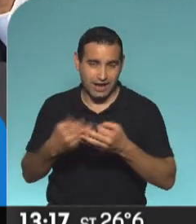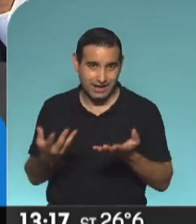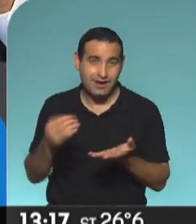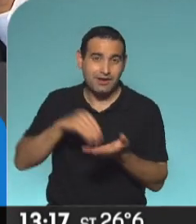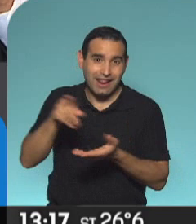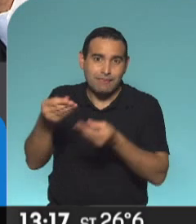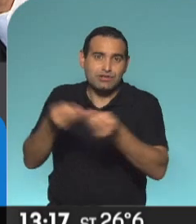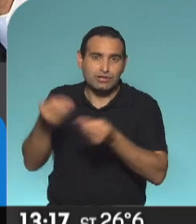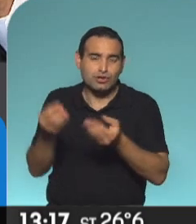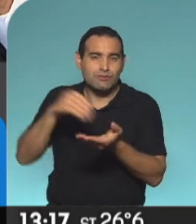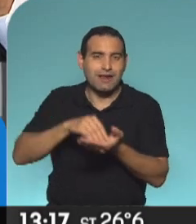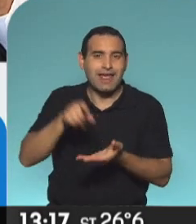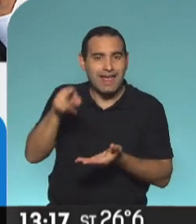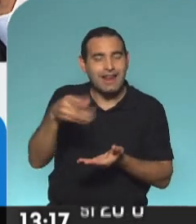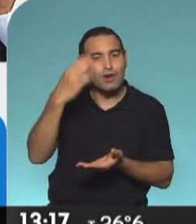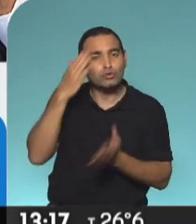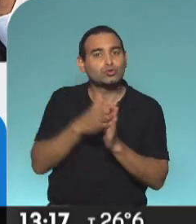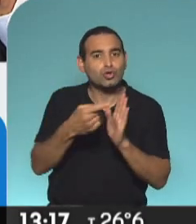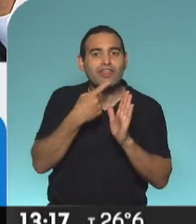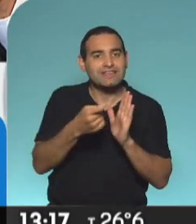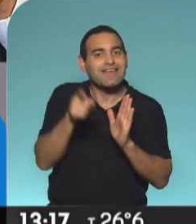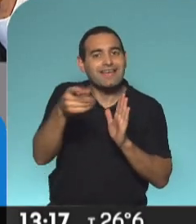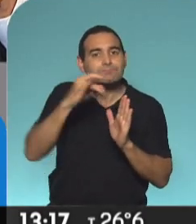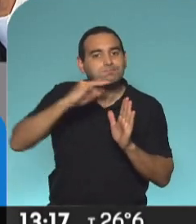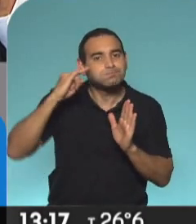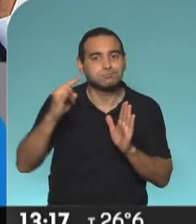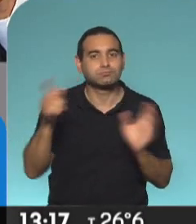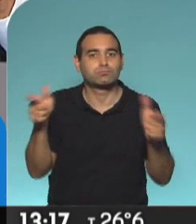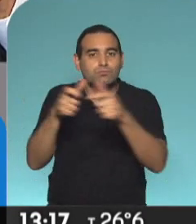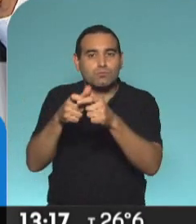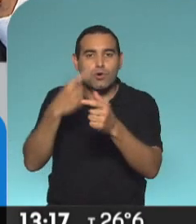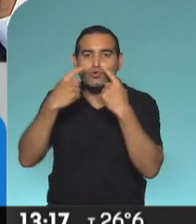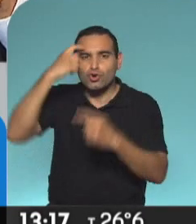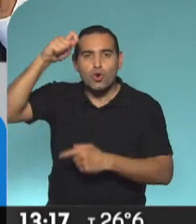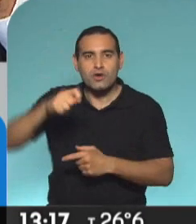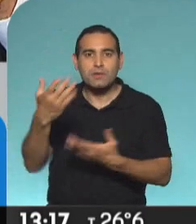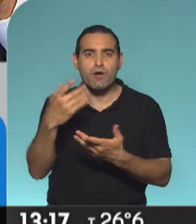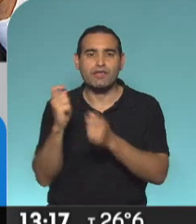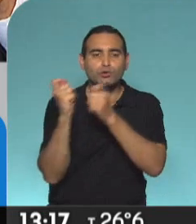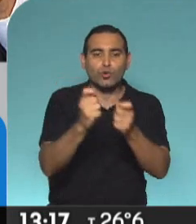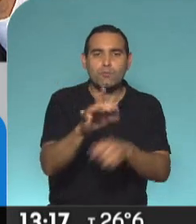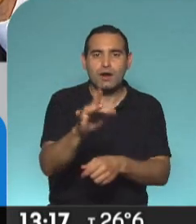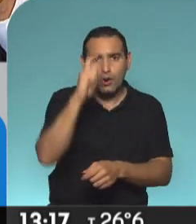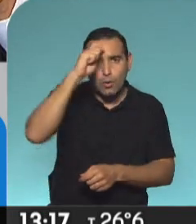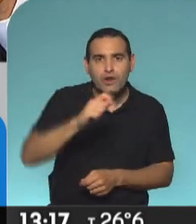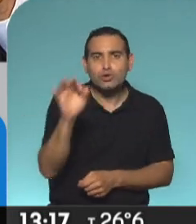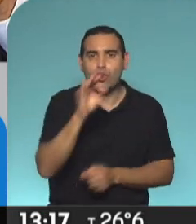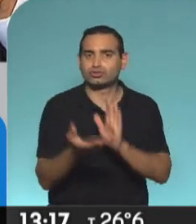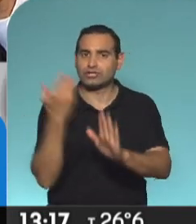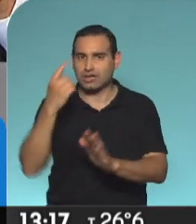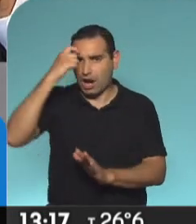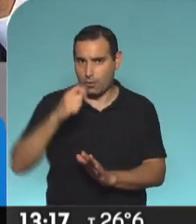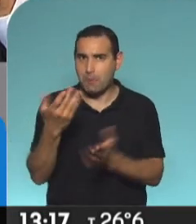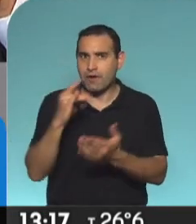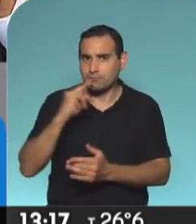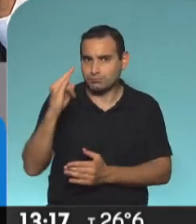es el órgano que la Constitución indica que debe nombrar y remover a los jueces. Por lo tanto, esas palabras en boca